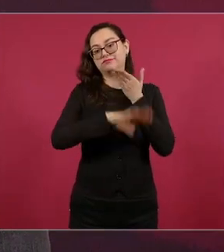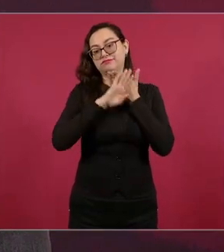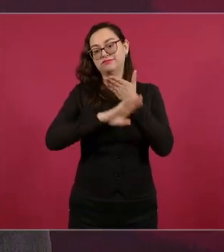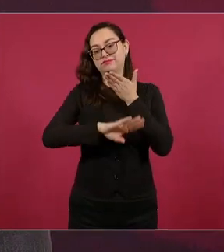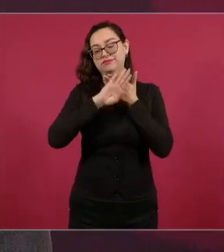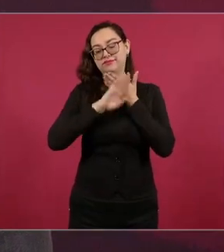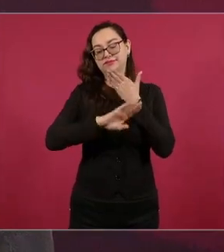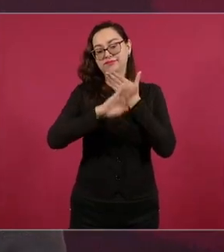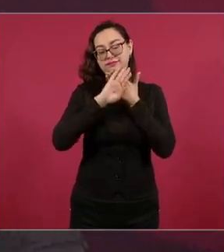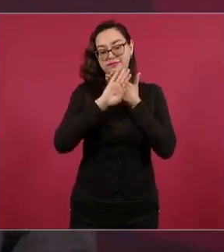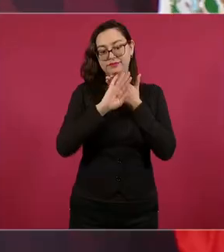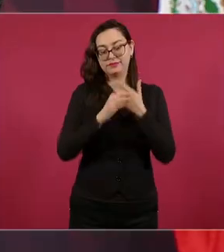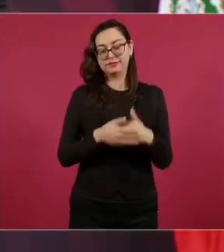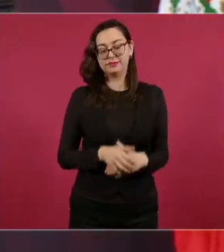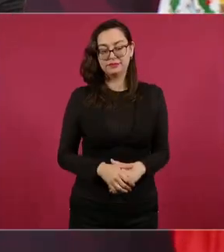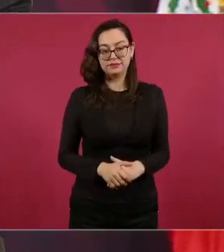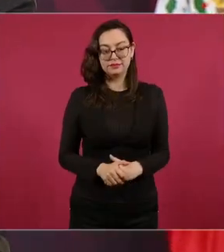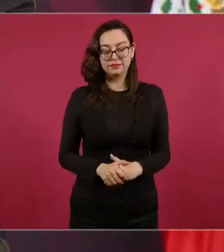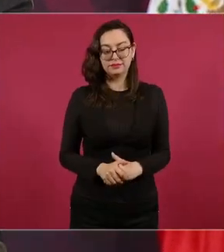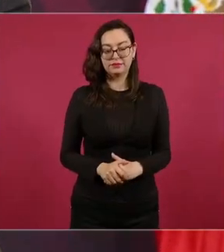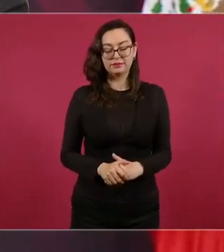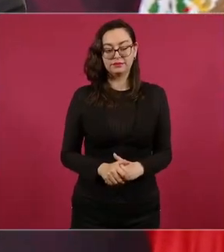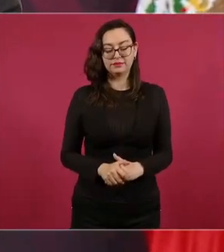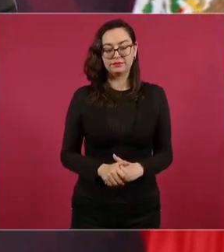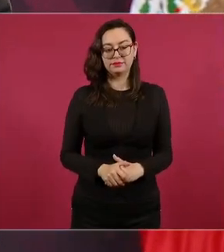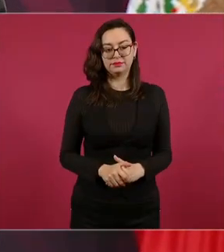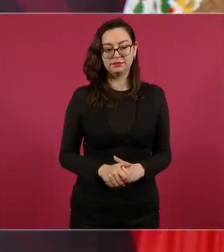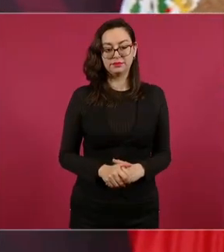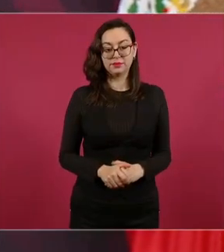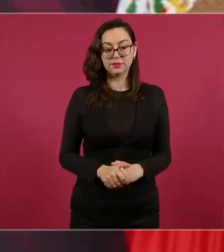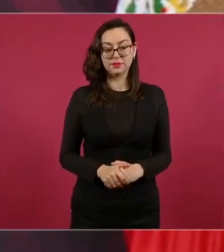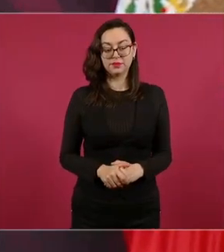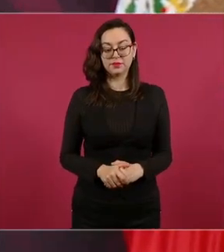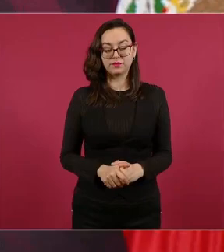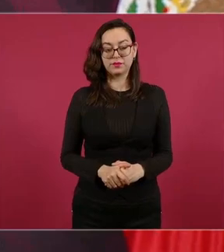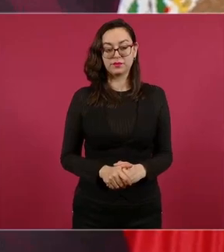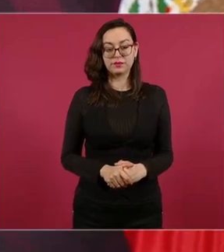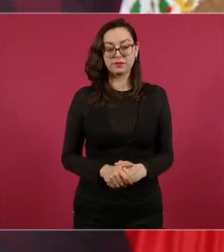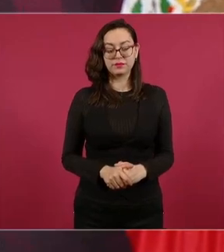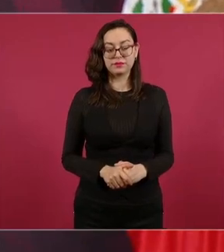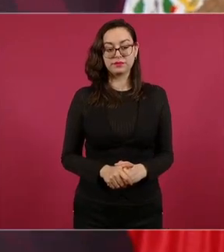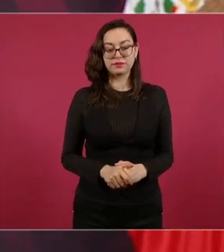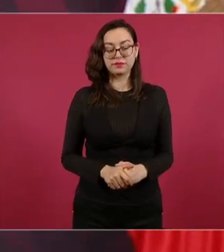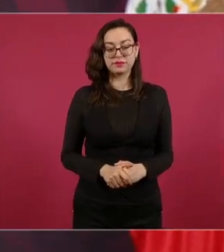y también tener elementos,